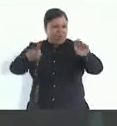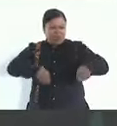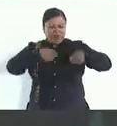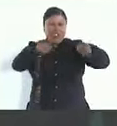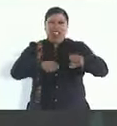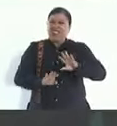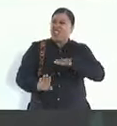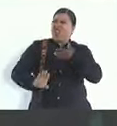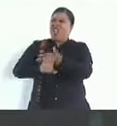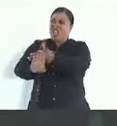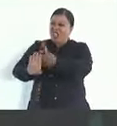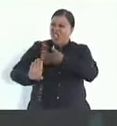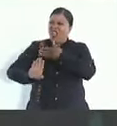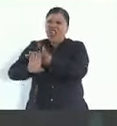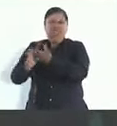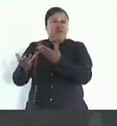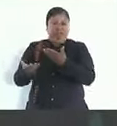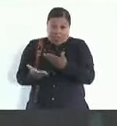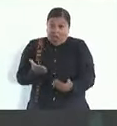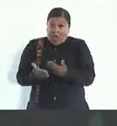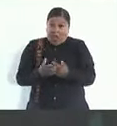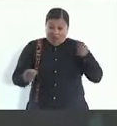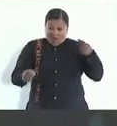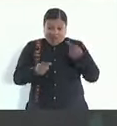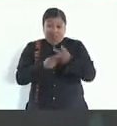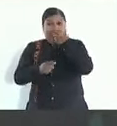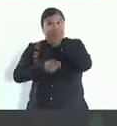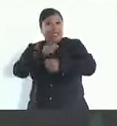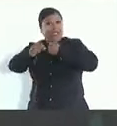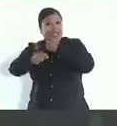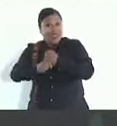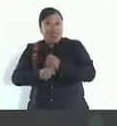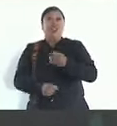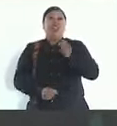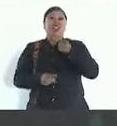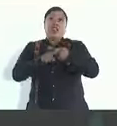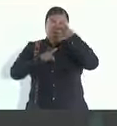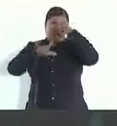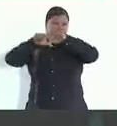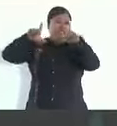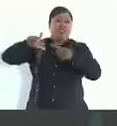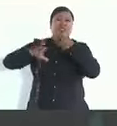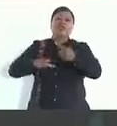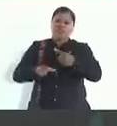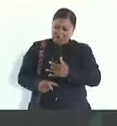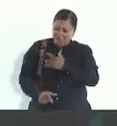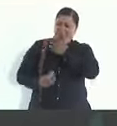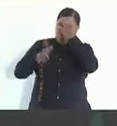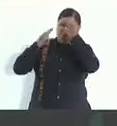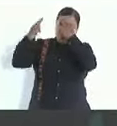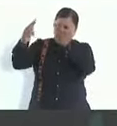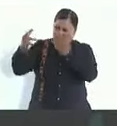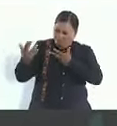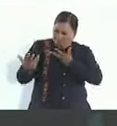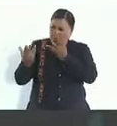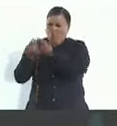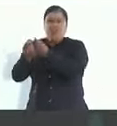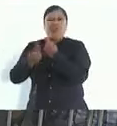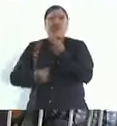repudio. Hoy, 6 años después, el pueblo sigue diciendo: es un honor estar con